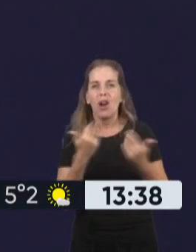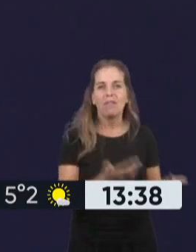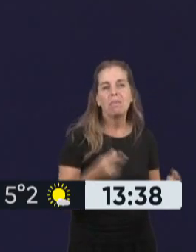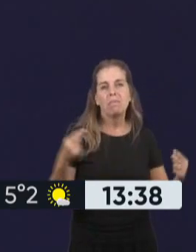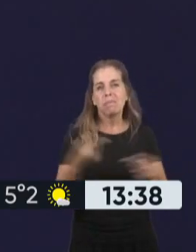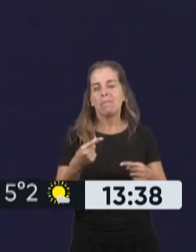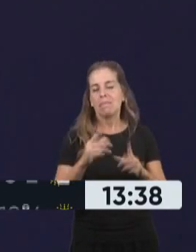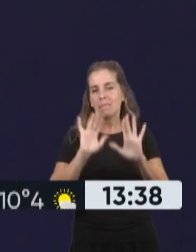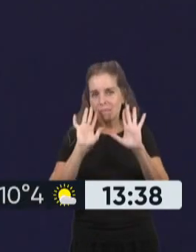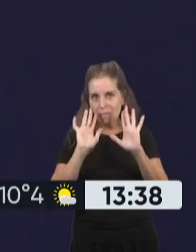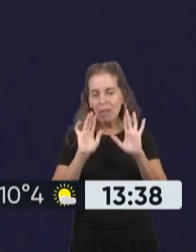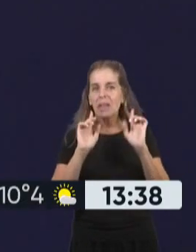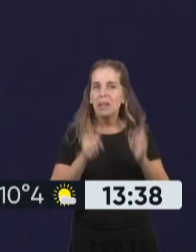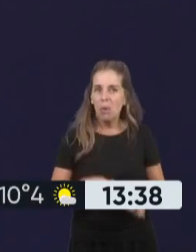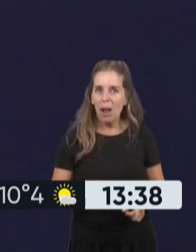realidad. De todas maneras,